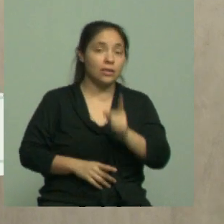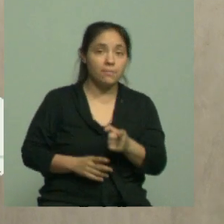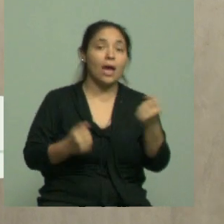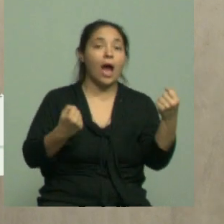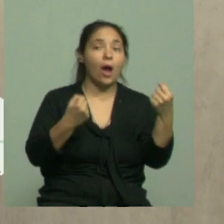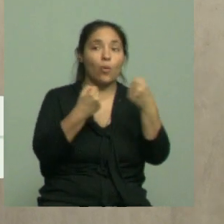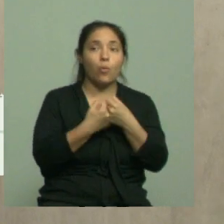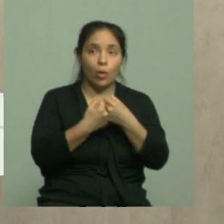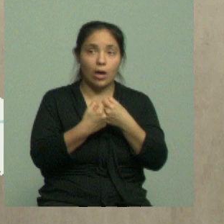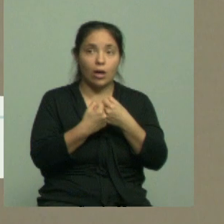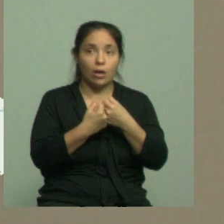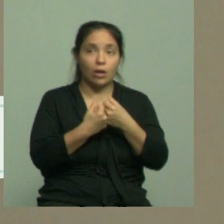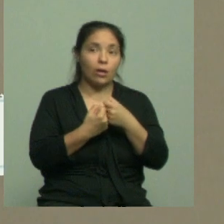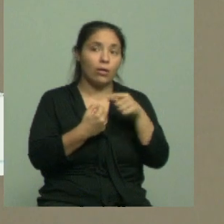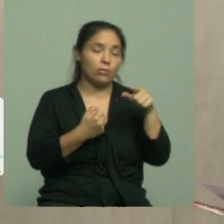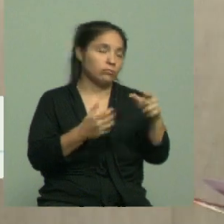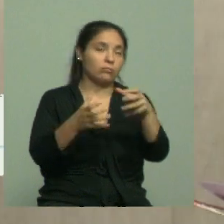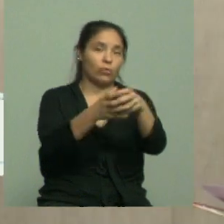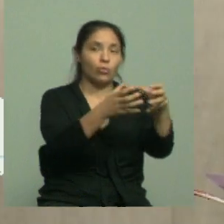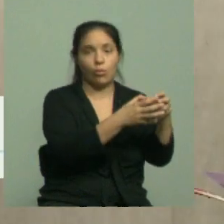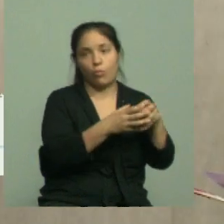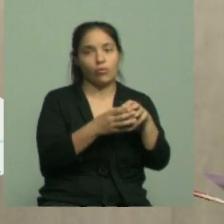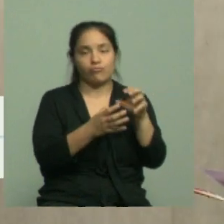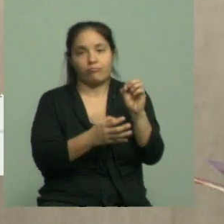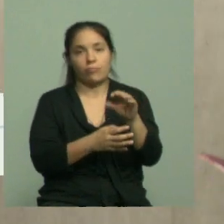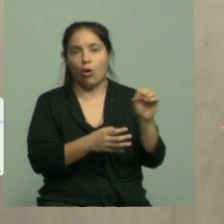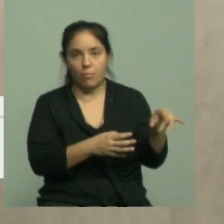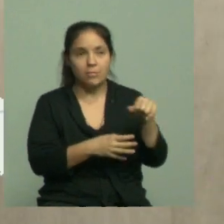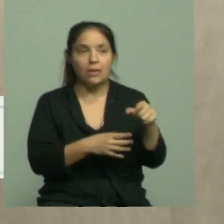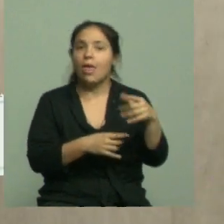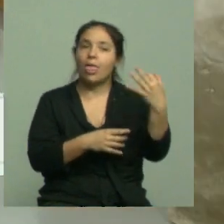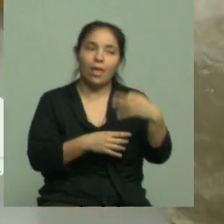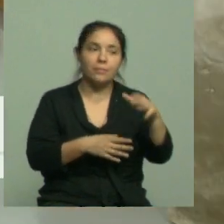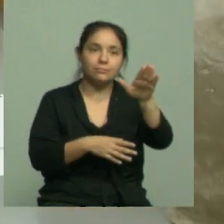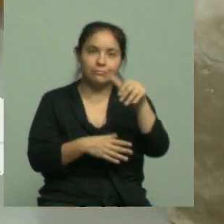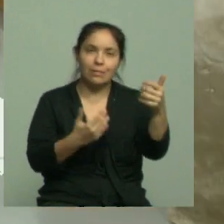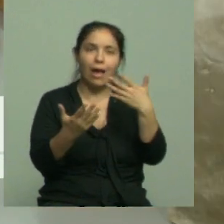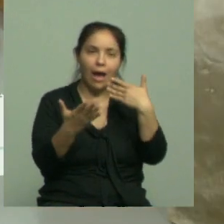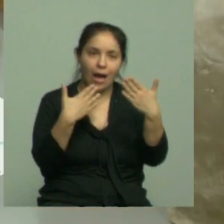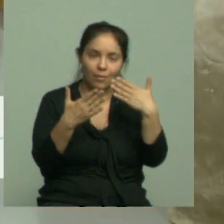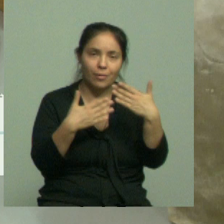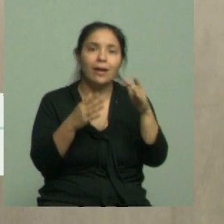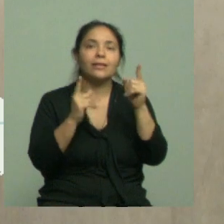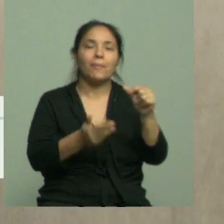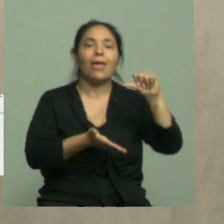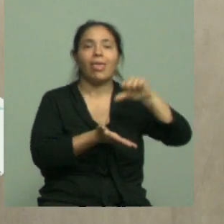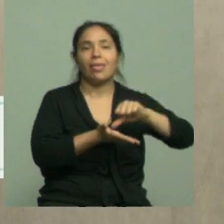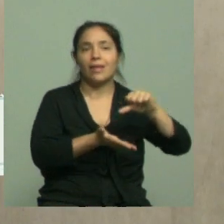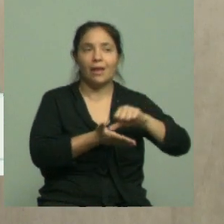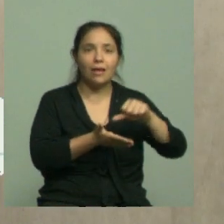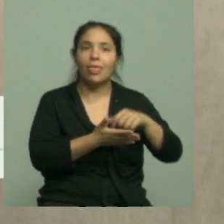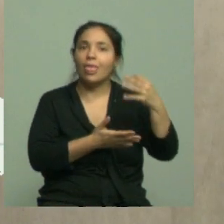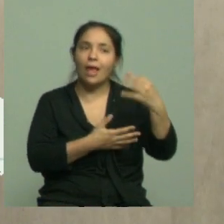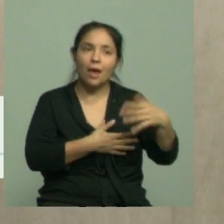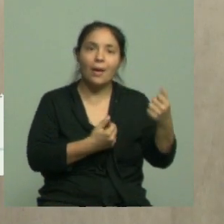con los hutíes en Yemen, a dialogar de que pueda llegar a ceder un poco las partes con Irán, porque un